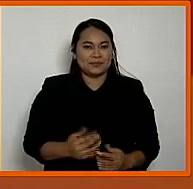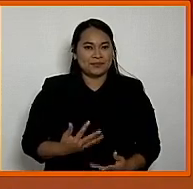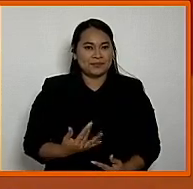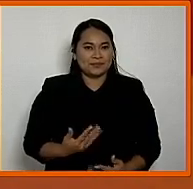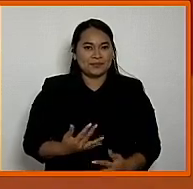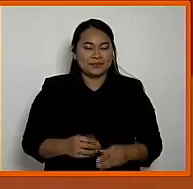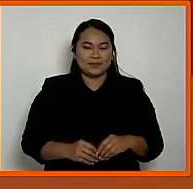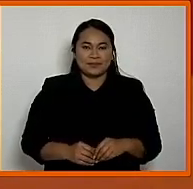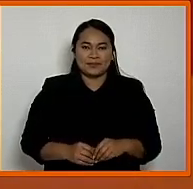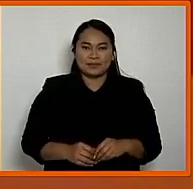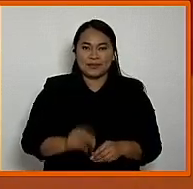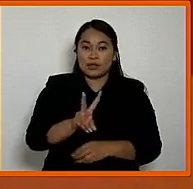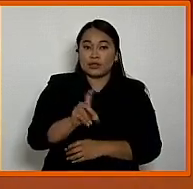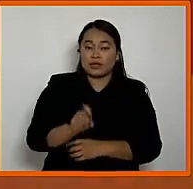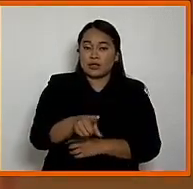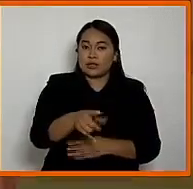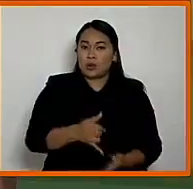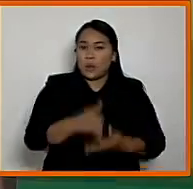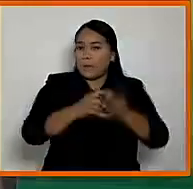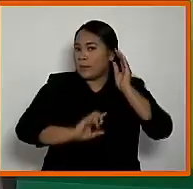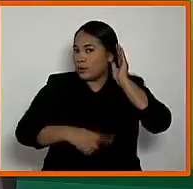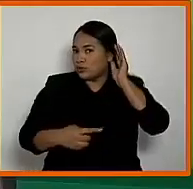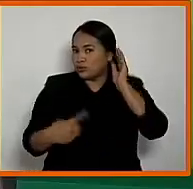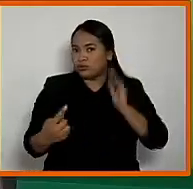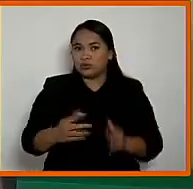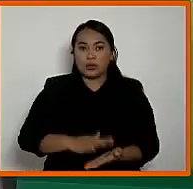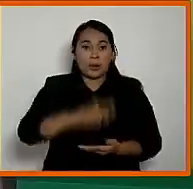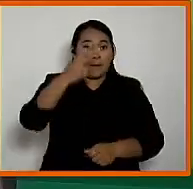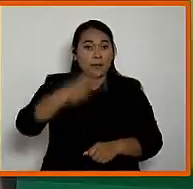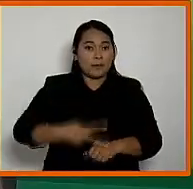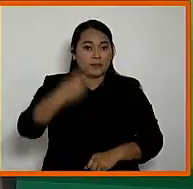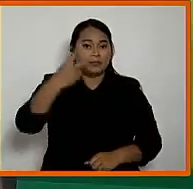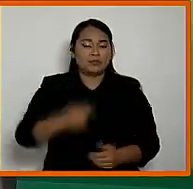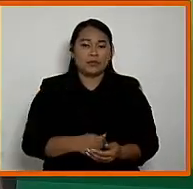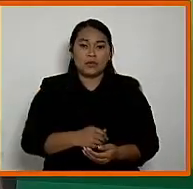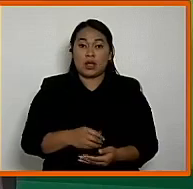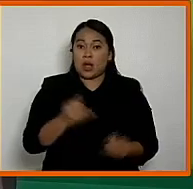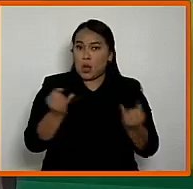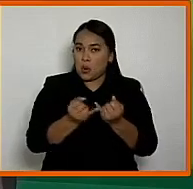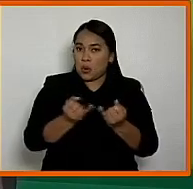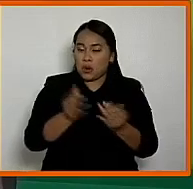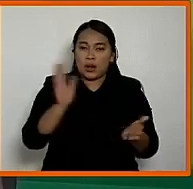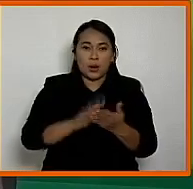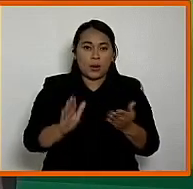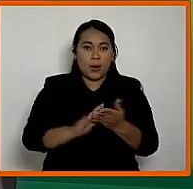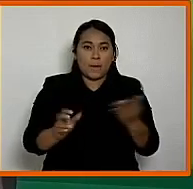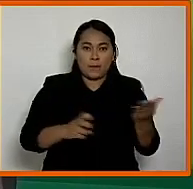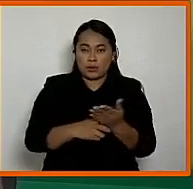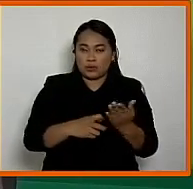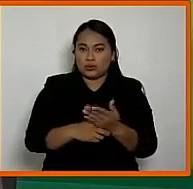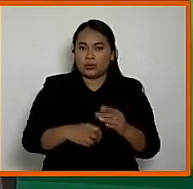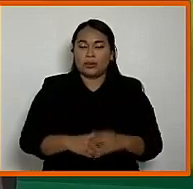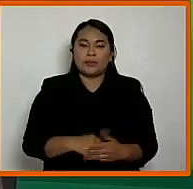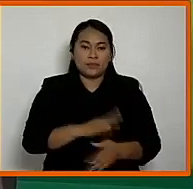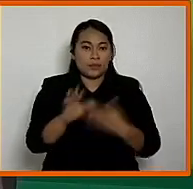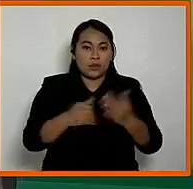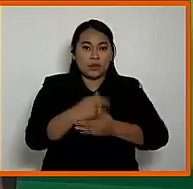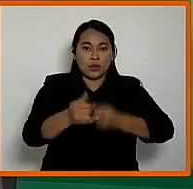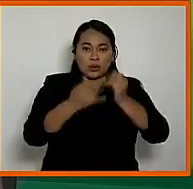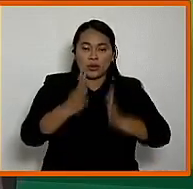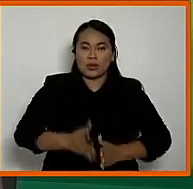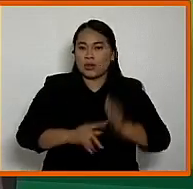Esta es 2X. Recuerda que tu número ganador en diaria se multiplica 2 veces por el mismo monto invertido. Pero si eres jugador para más